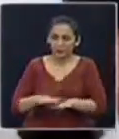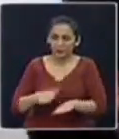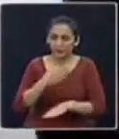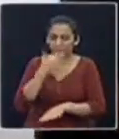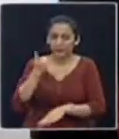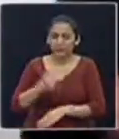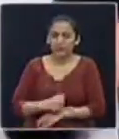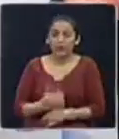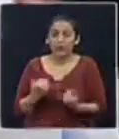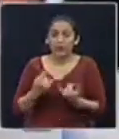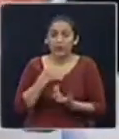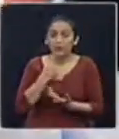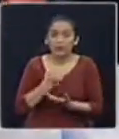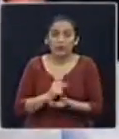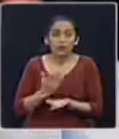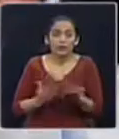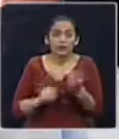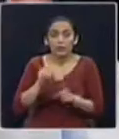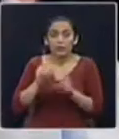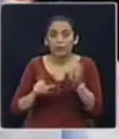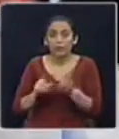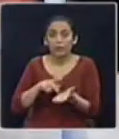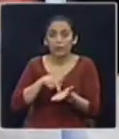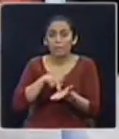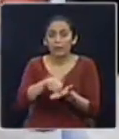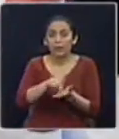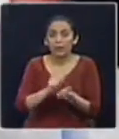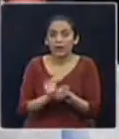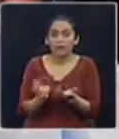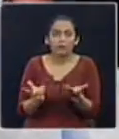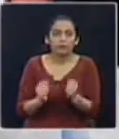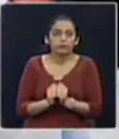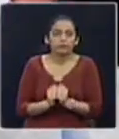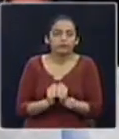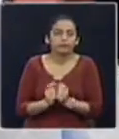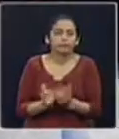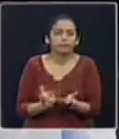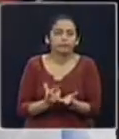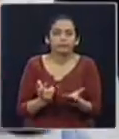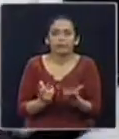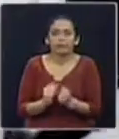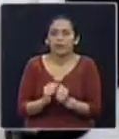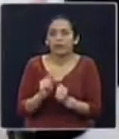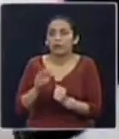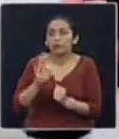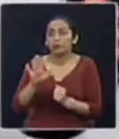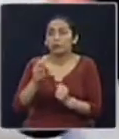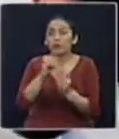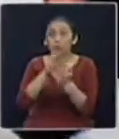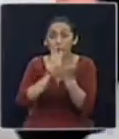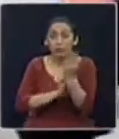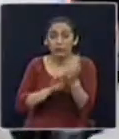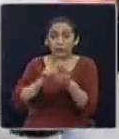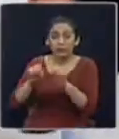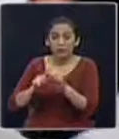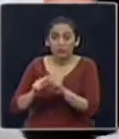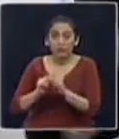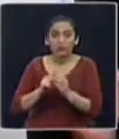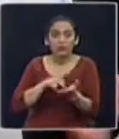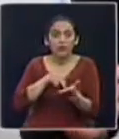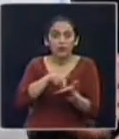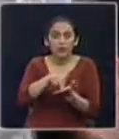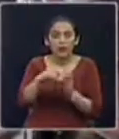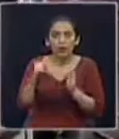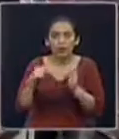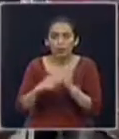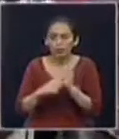los fideicomisos paguen el impuesto a la plusvalía en cuanto a sus proyectos. Una reforma puntual, corto